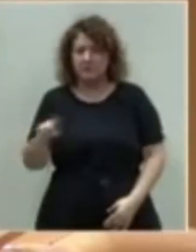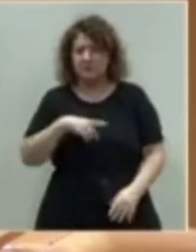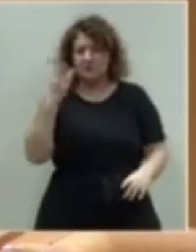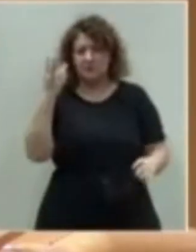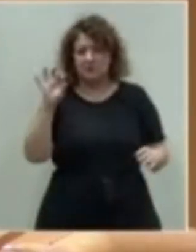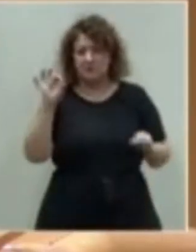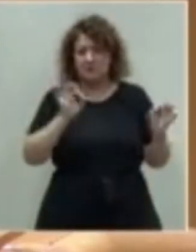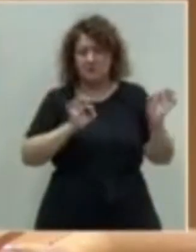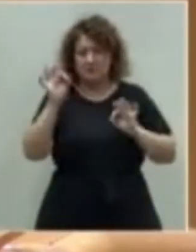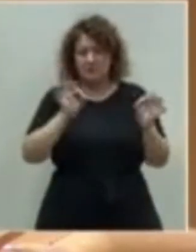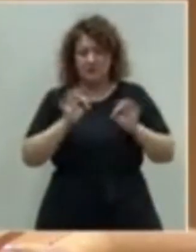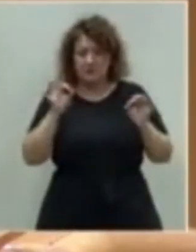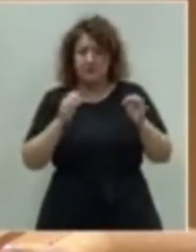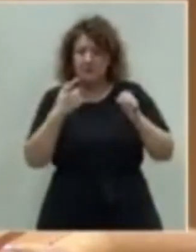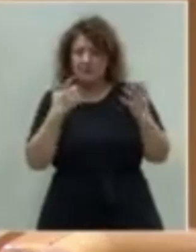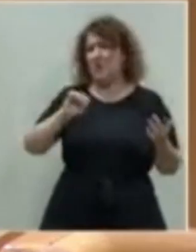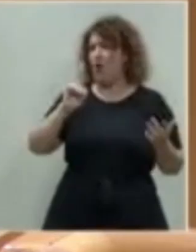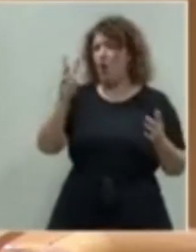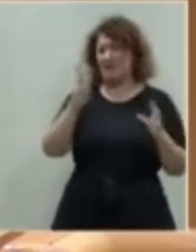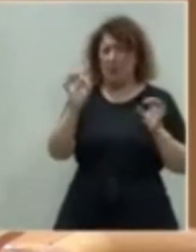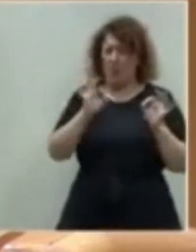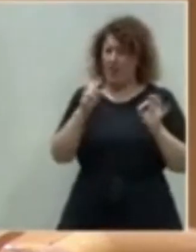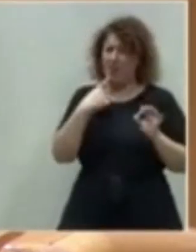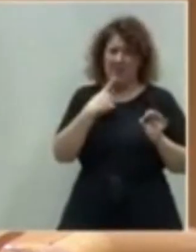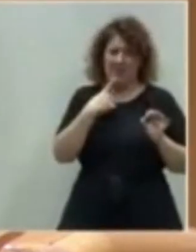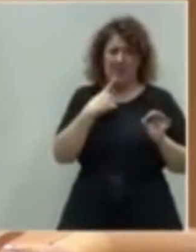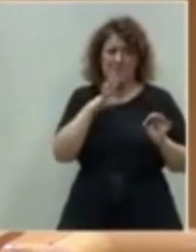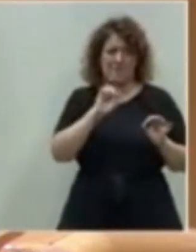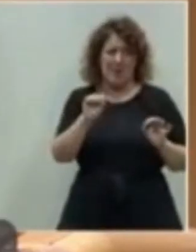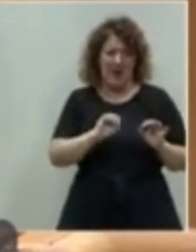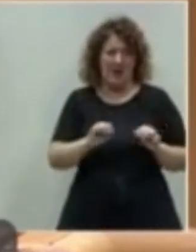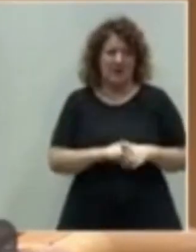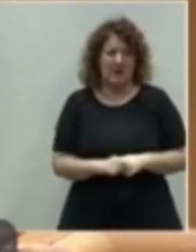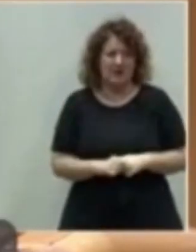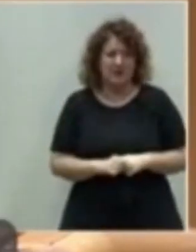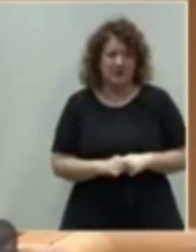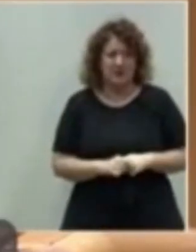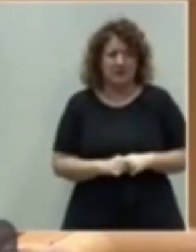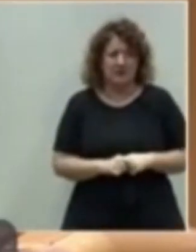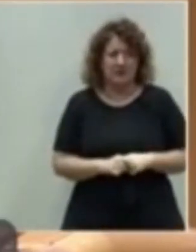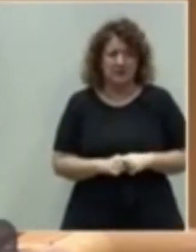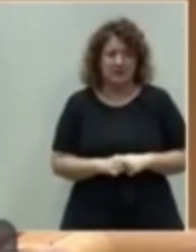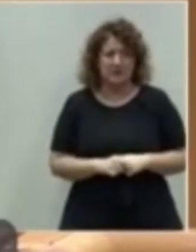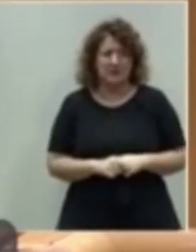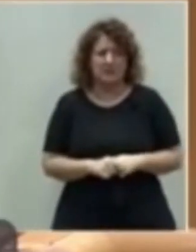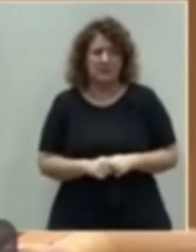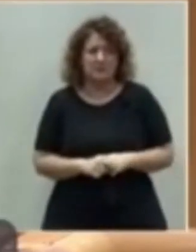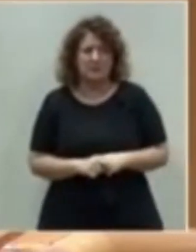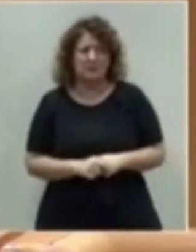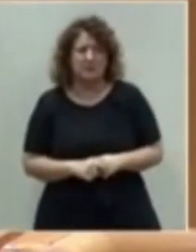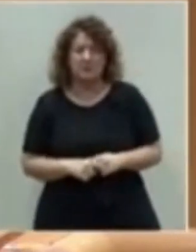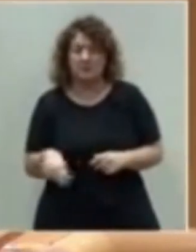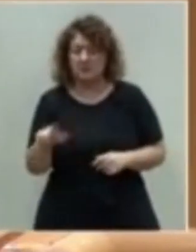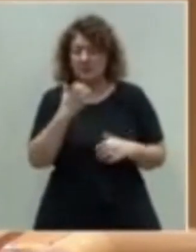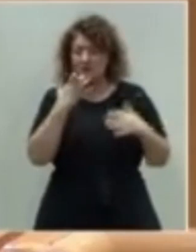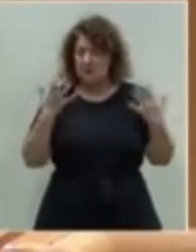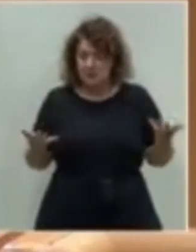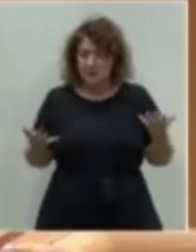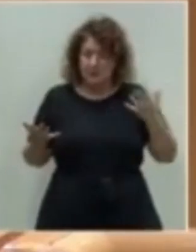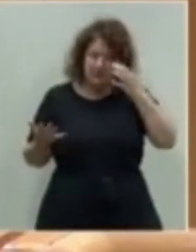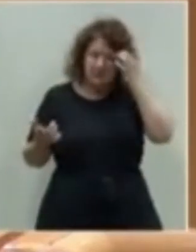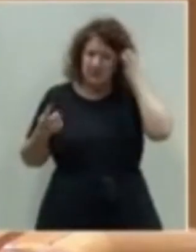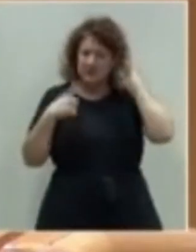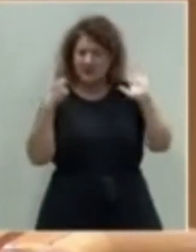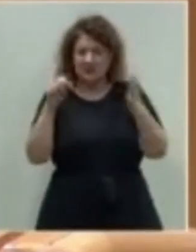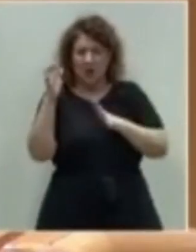va de maravilla. Le va de maravilla, señor Sánchez. Se lo digo claro. Contésteme por cuarta vez de manera directa. ¿Van a aplicar el